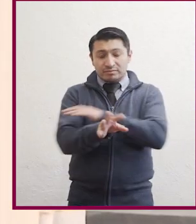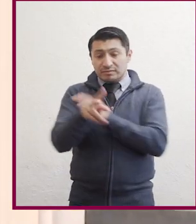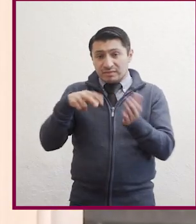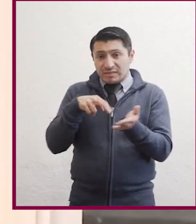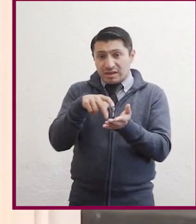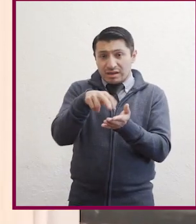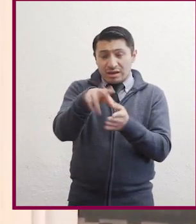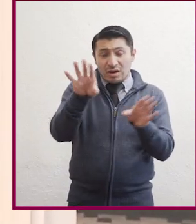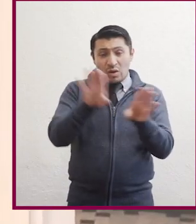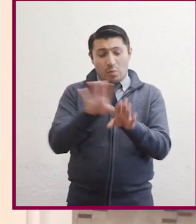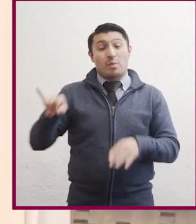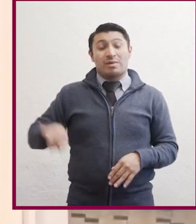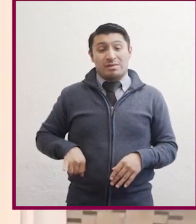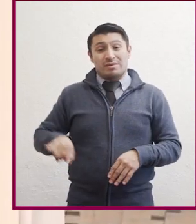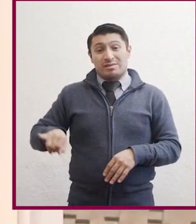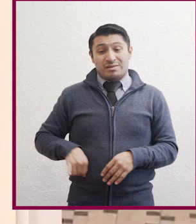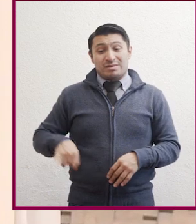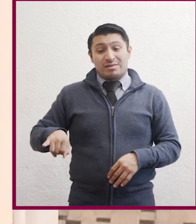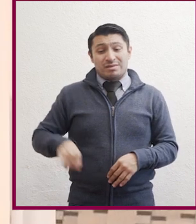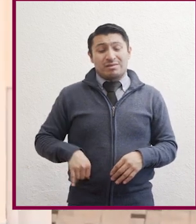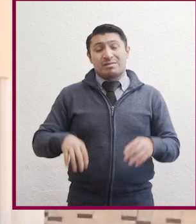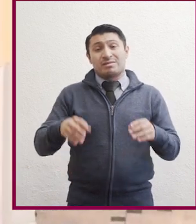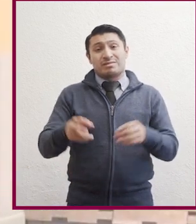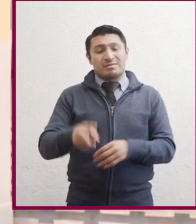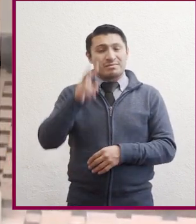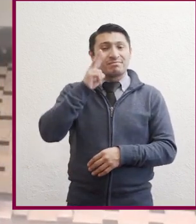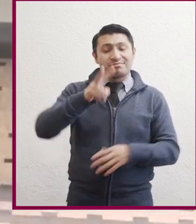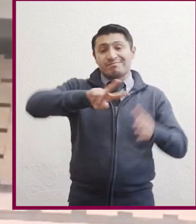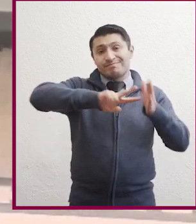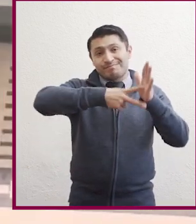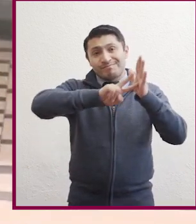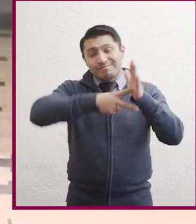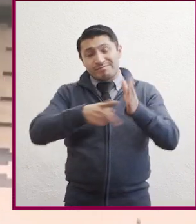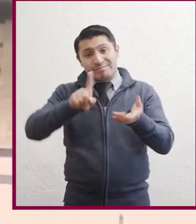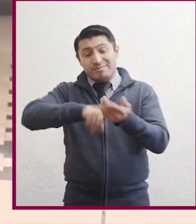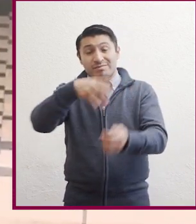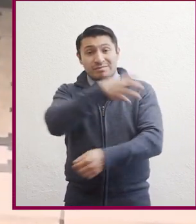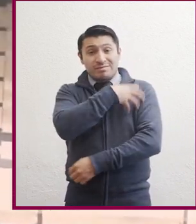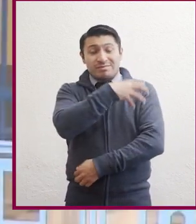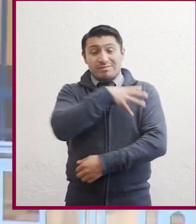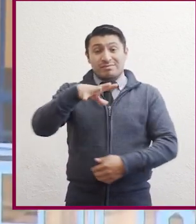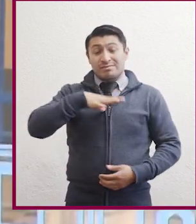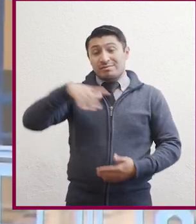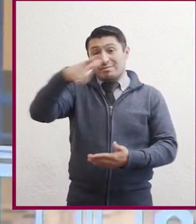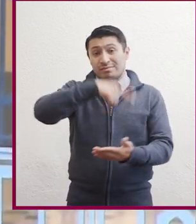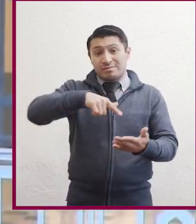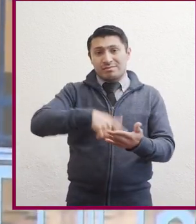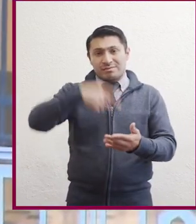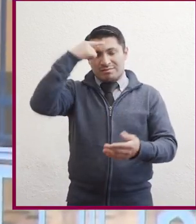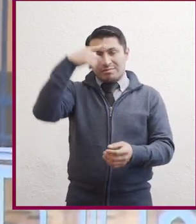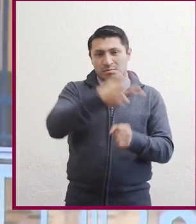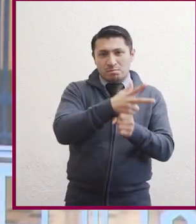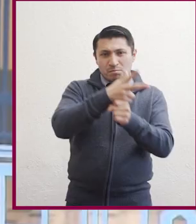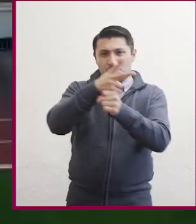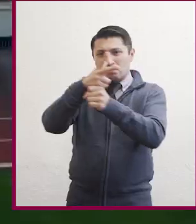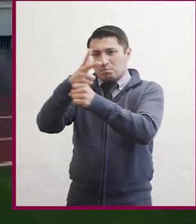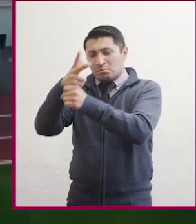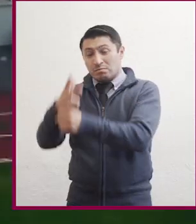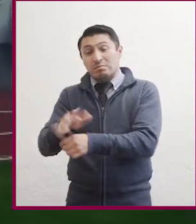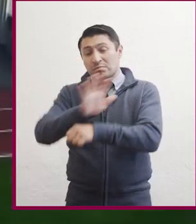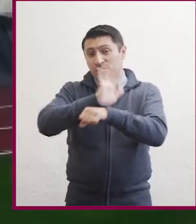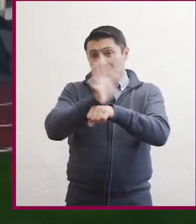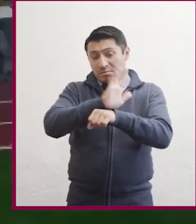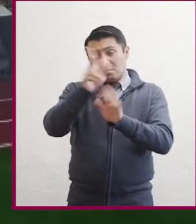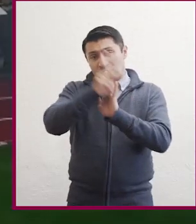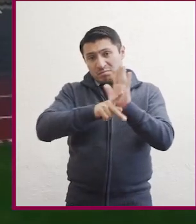Caminar por sus pasillos es hacerlo por una interesante página de la arquitectura capitalina, que también ha tenido espacio para la filmación